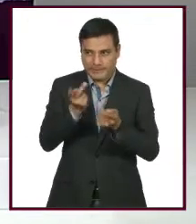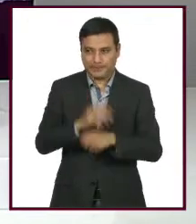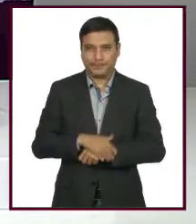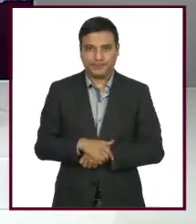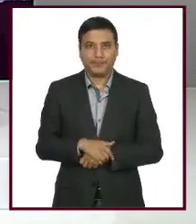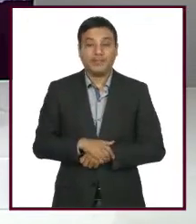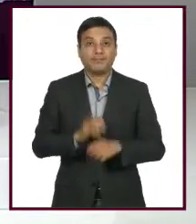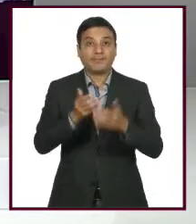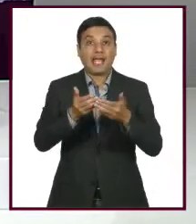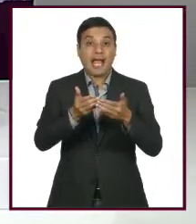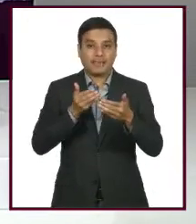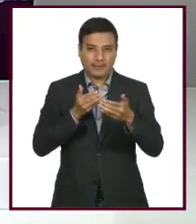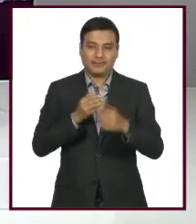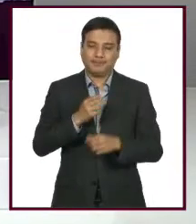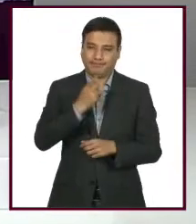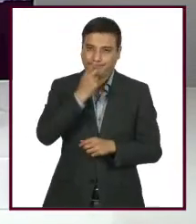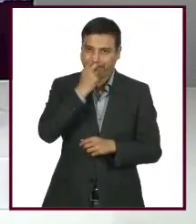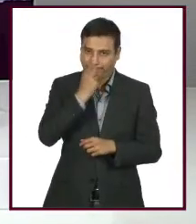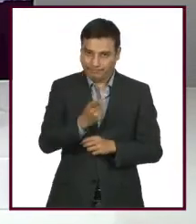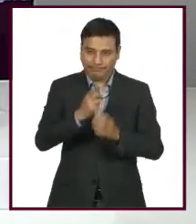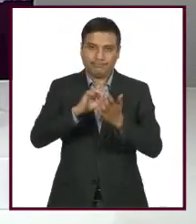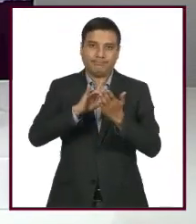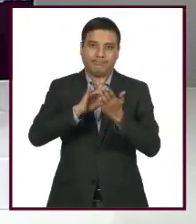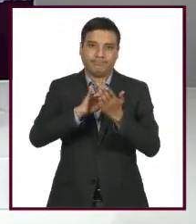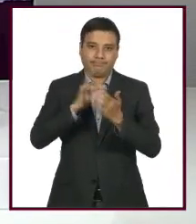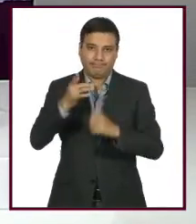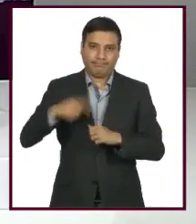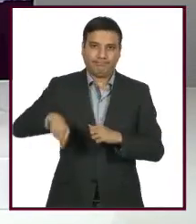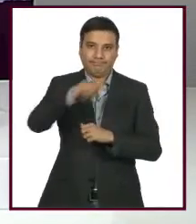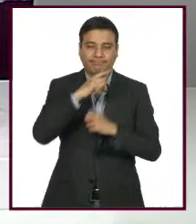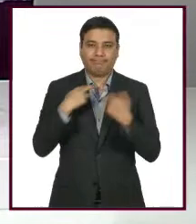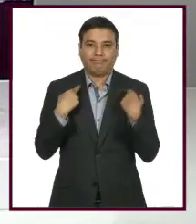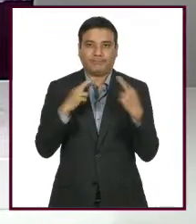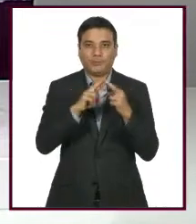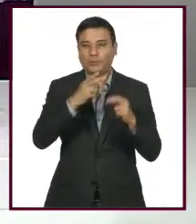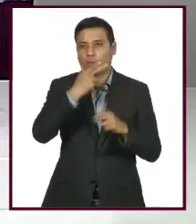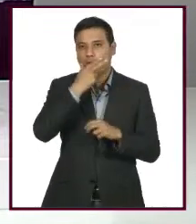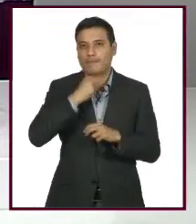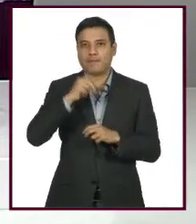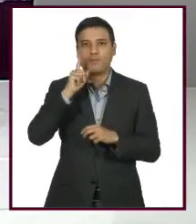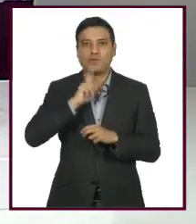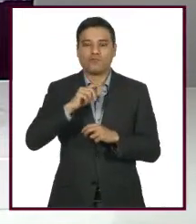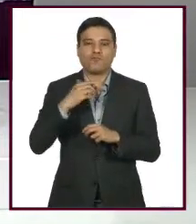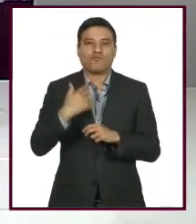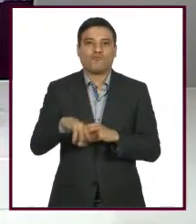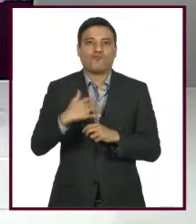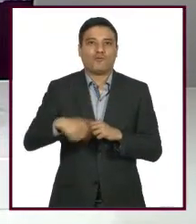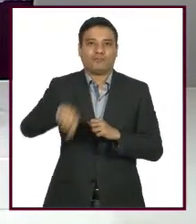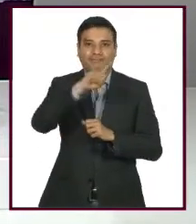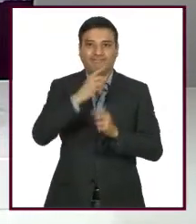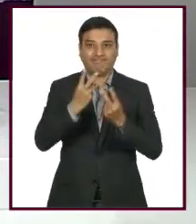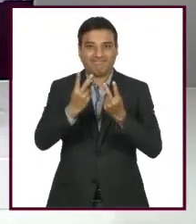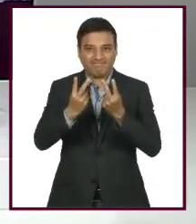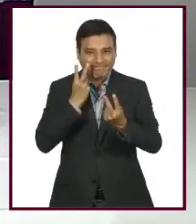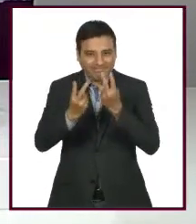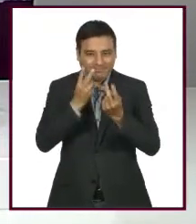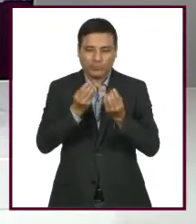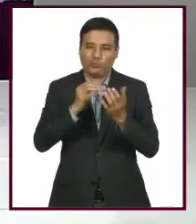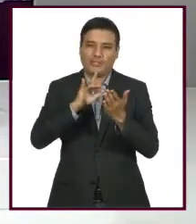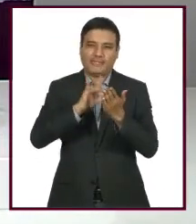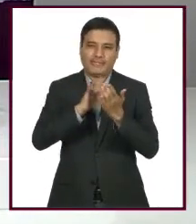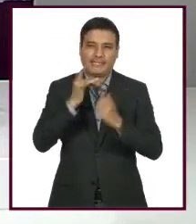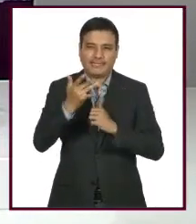doctor. Antes quiero agradecer a las y los docentes que nos están acompañando en esta transmisión. Muchas gracias, pero no